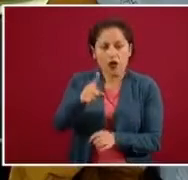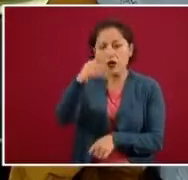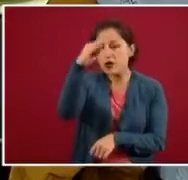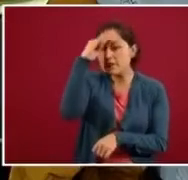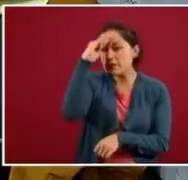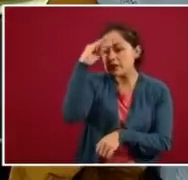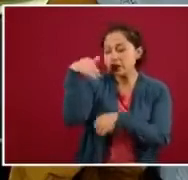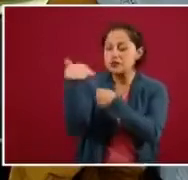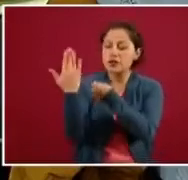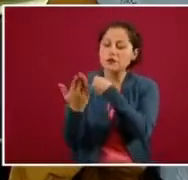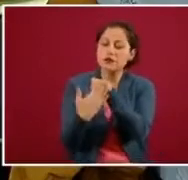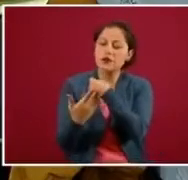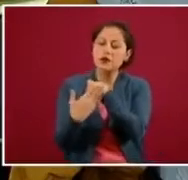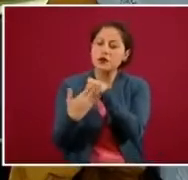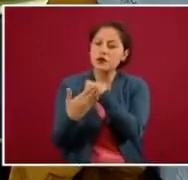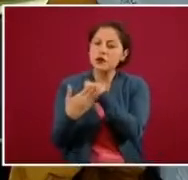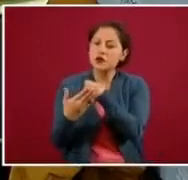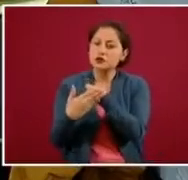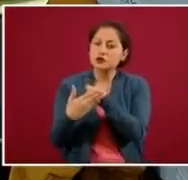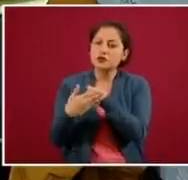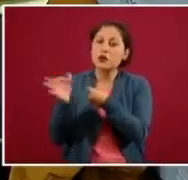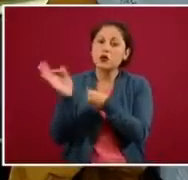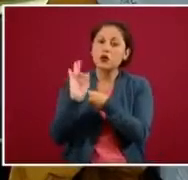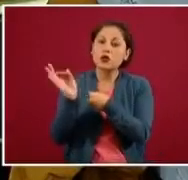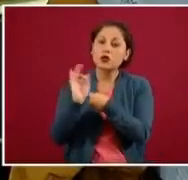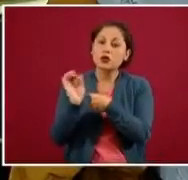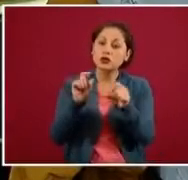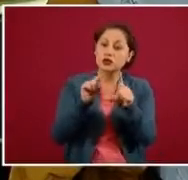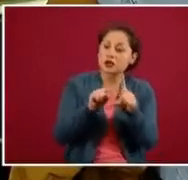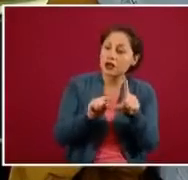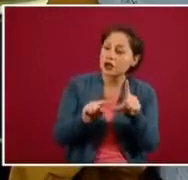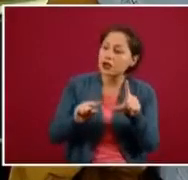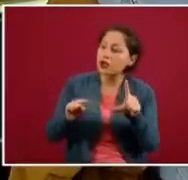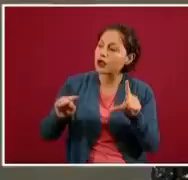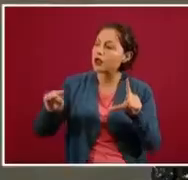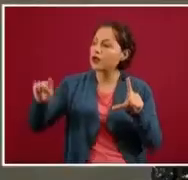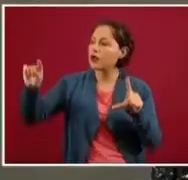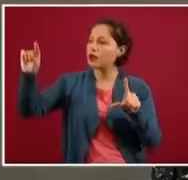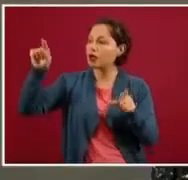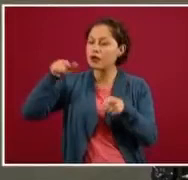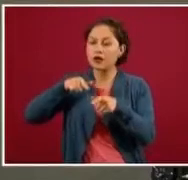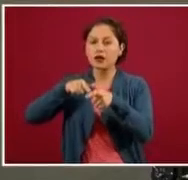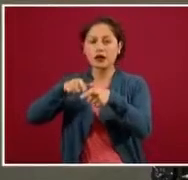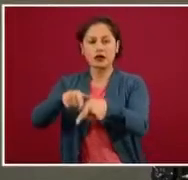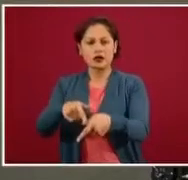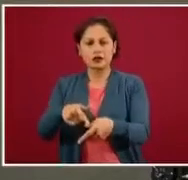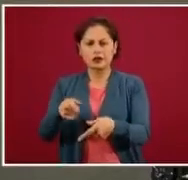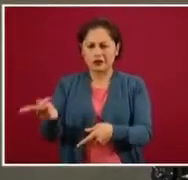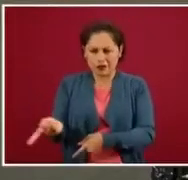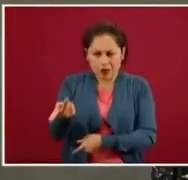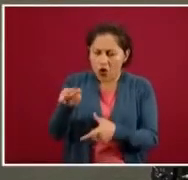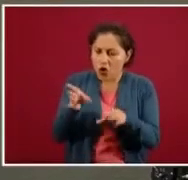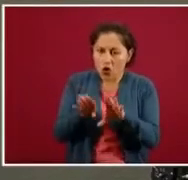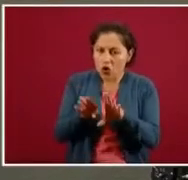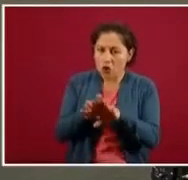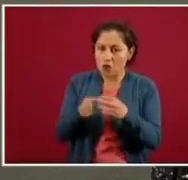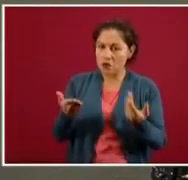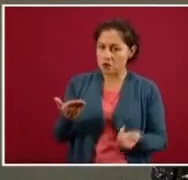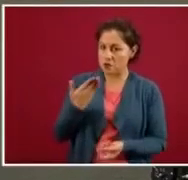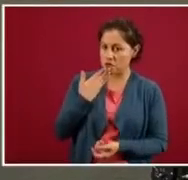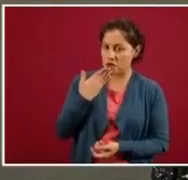había explicado de alargar la curva, más o menos cómo van. ¿Cómo va? Si vamos más bien,